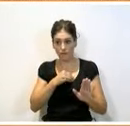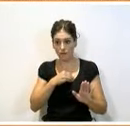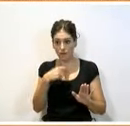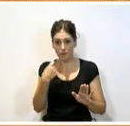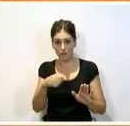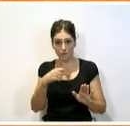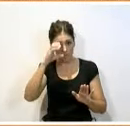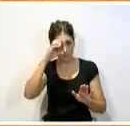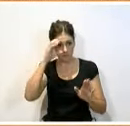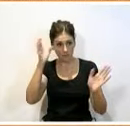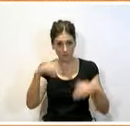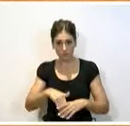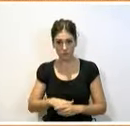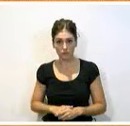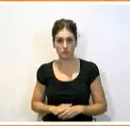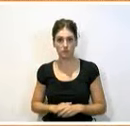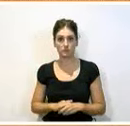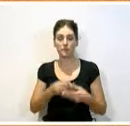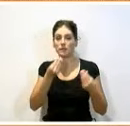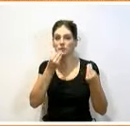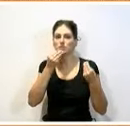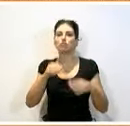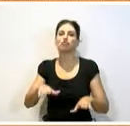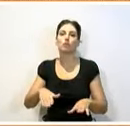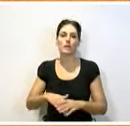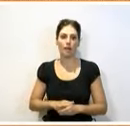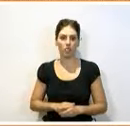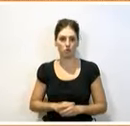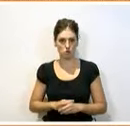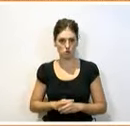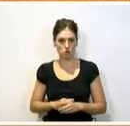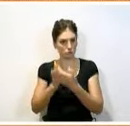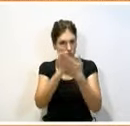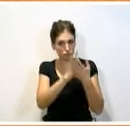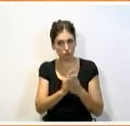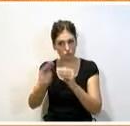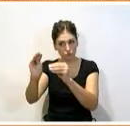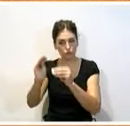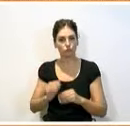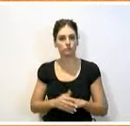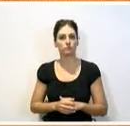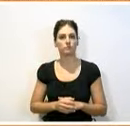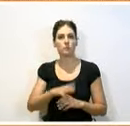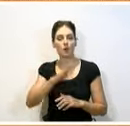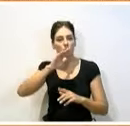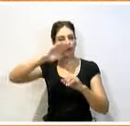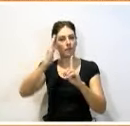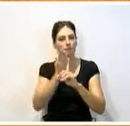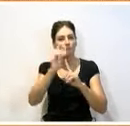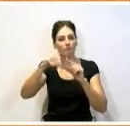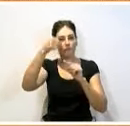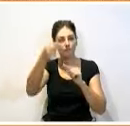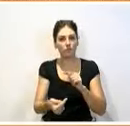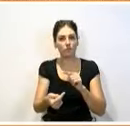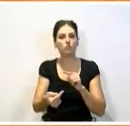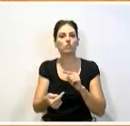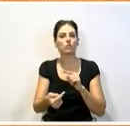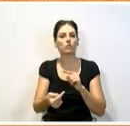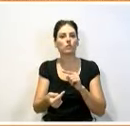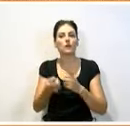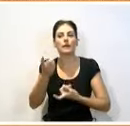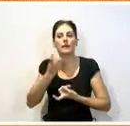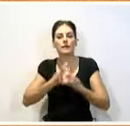del Gobierno, historiador, que no decir del efecto que tiene la información,